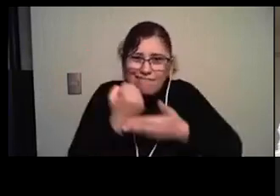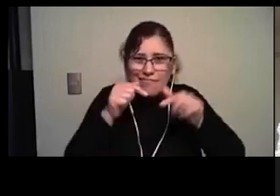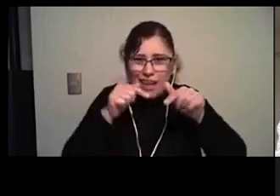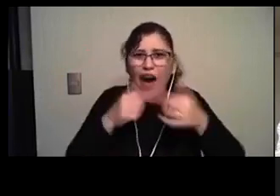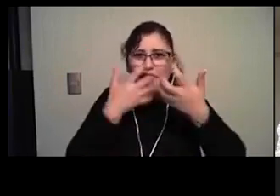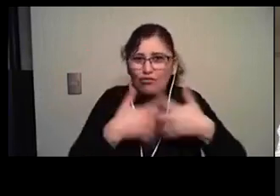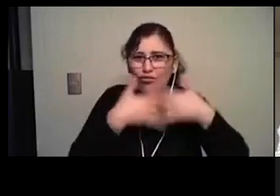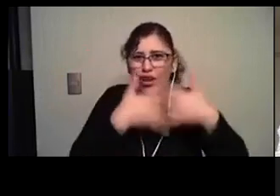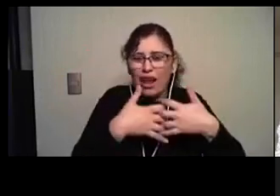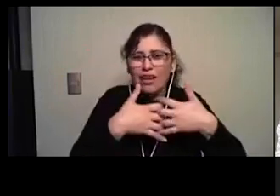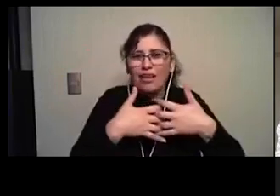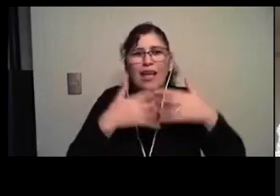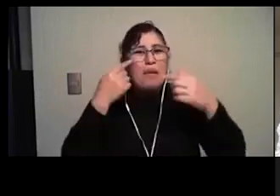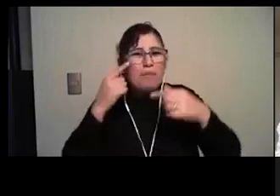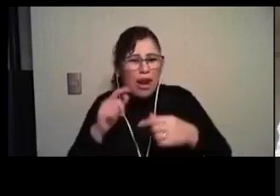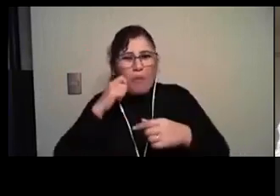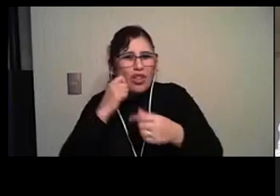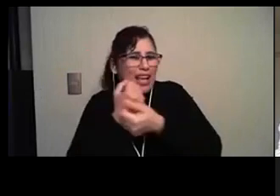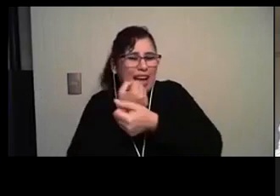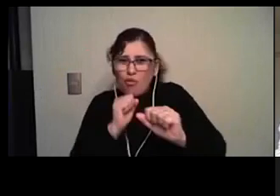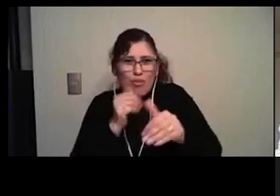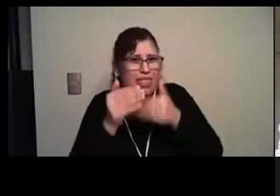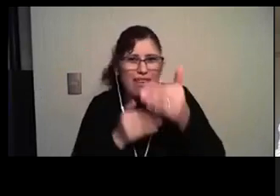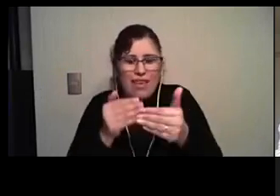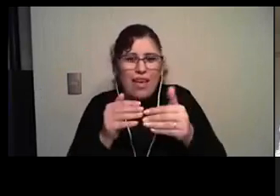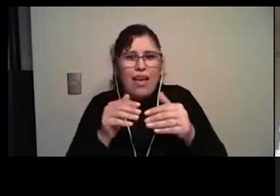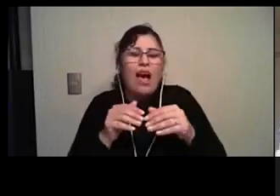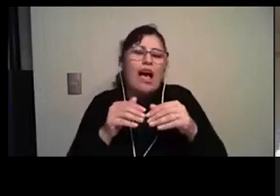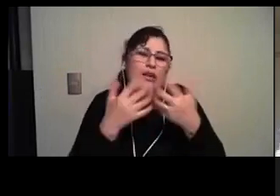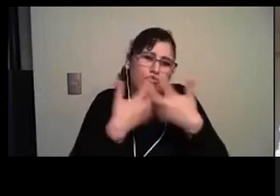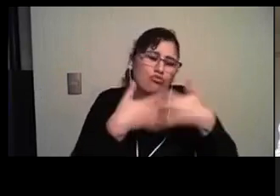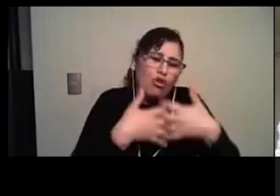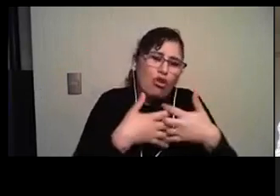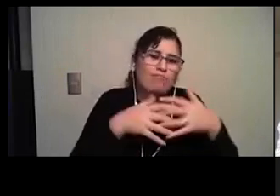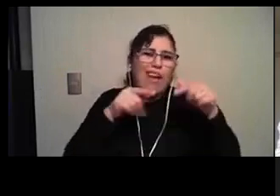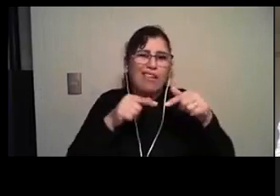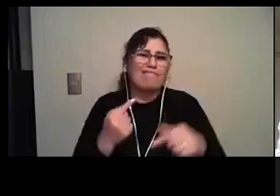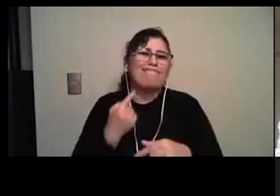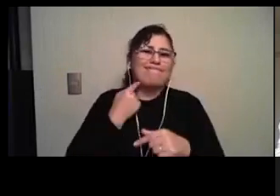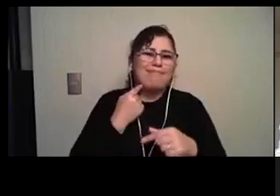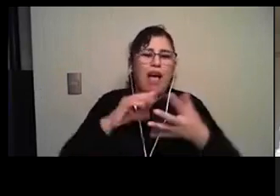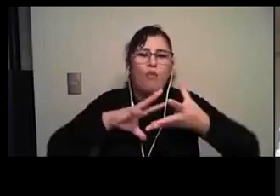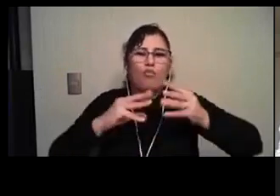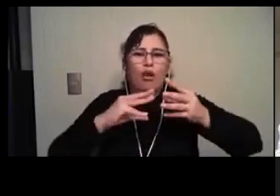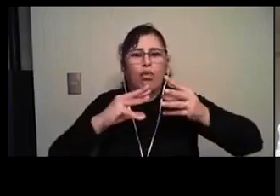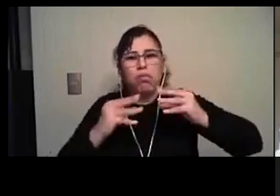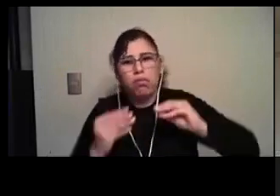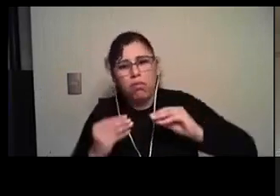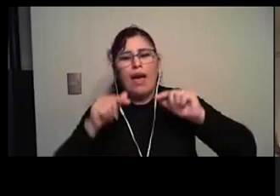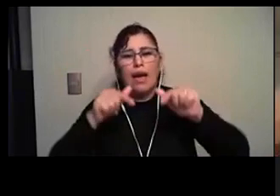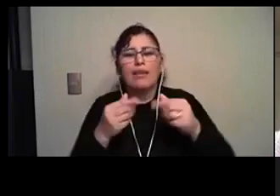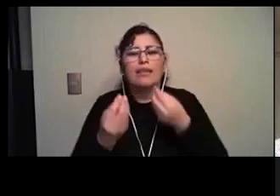los casos progresivas, ¿ya? Se manifiestan en niños, ¿ya? Y muchas veces